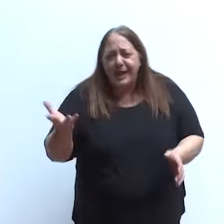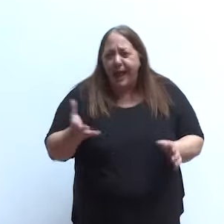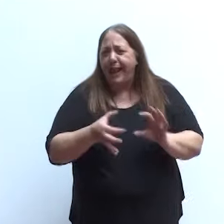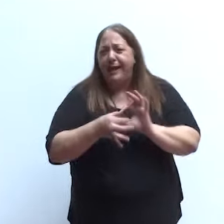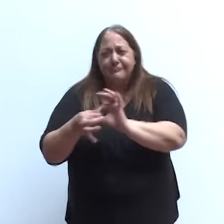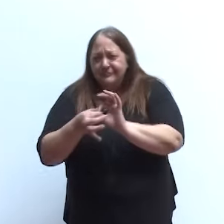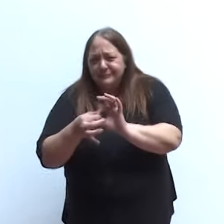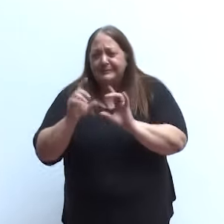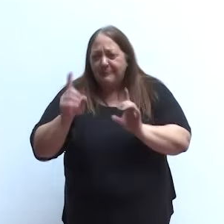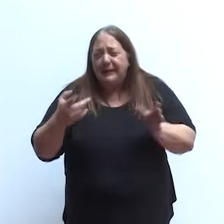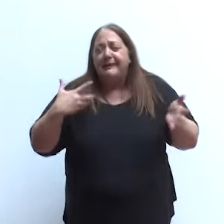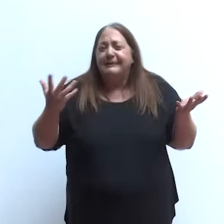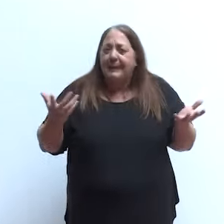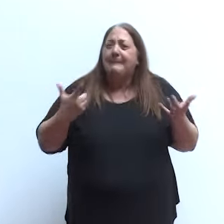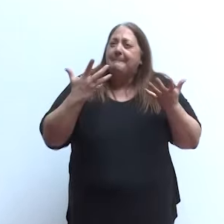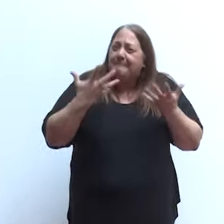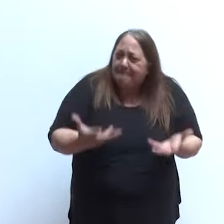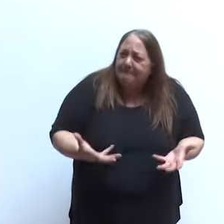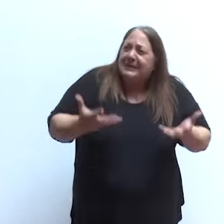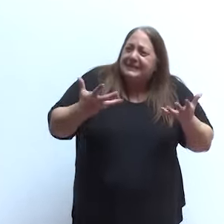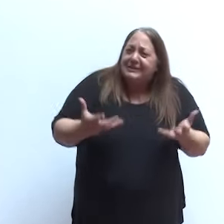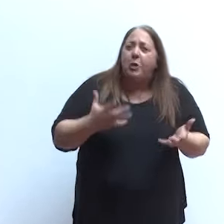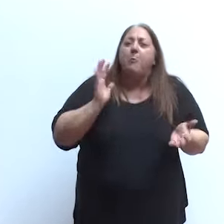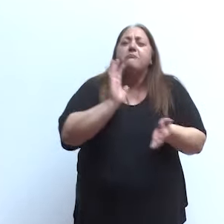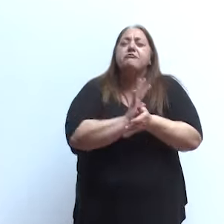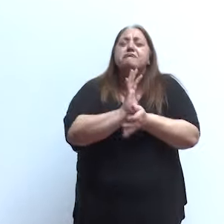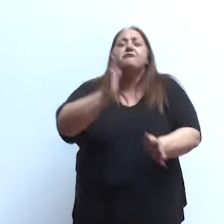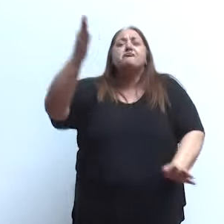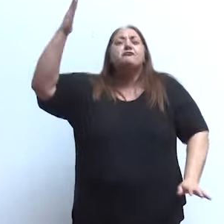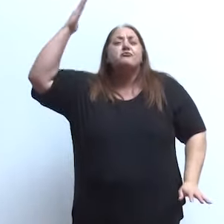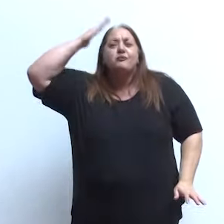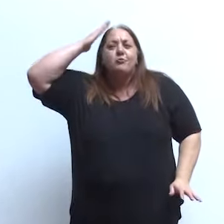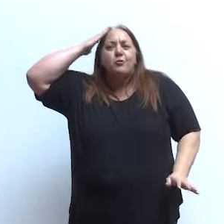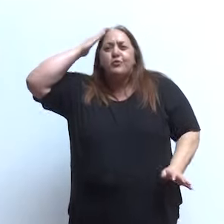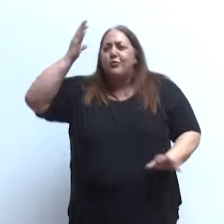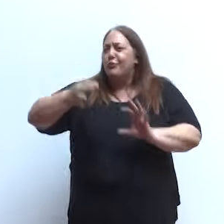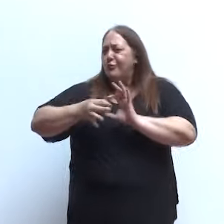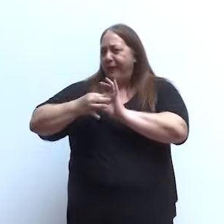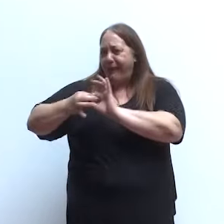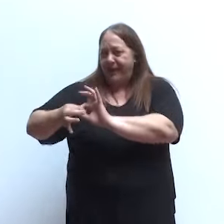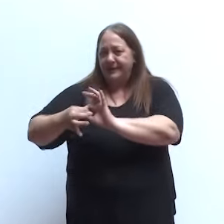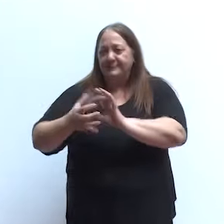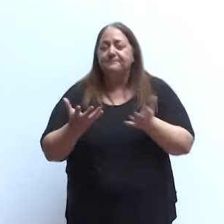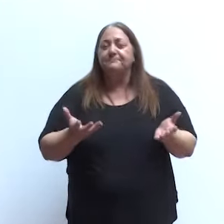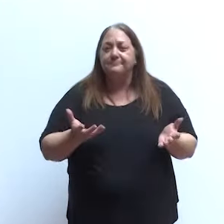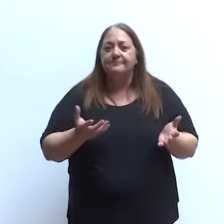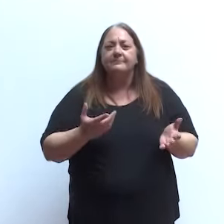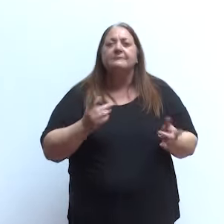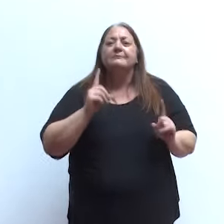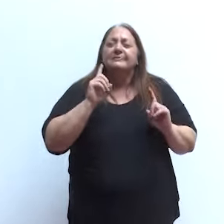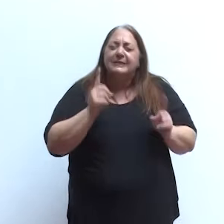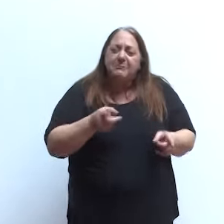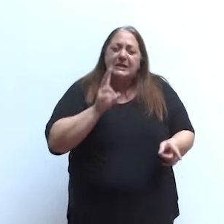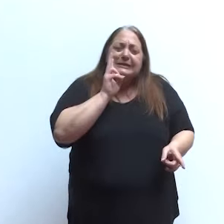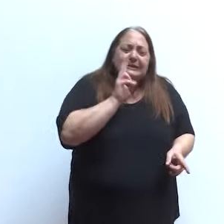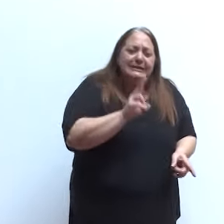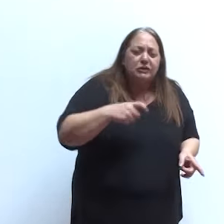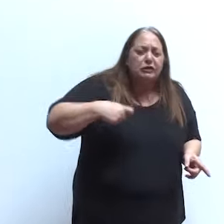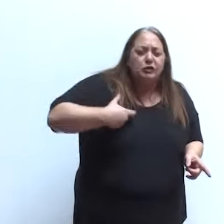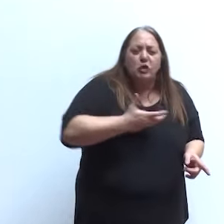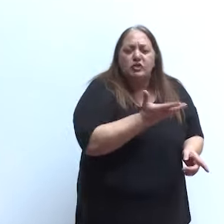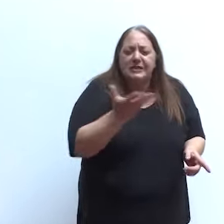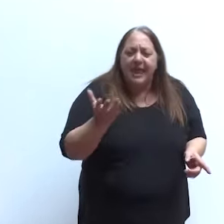digo Siempre miramos con el peso de la cultura pero también miramos con con con con el peso de la de las tramas sociales de las que participamos